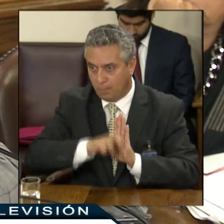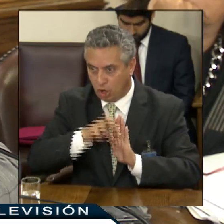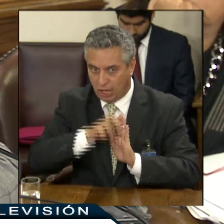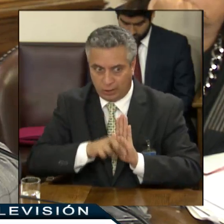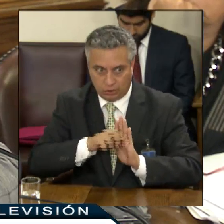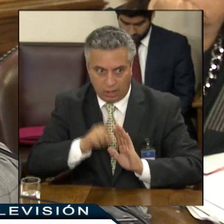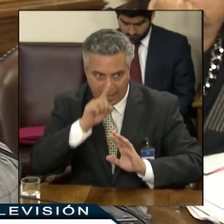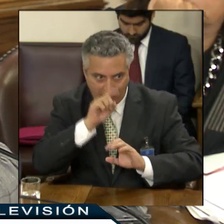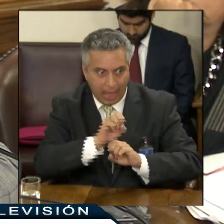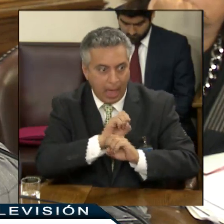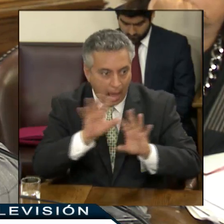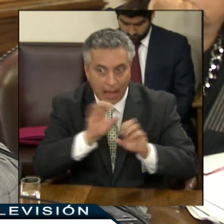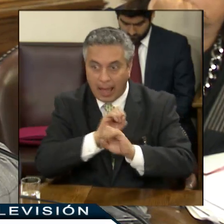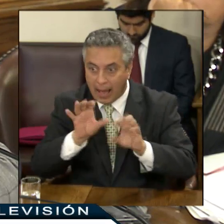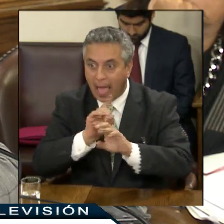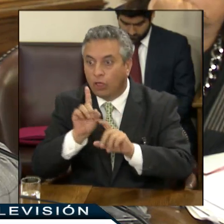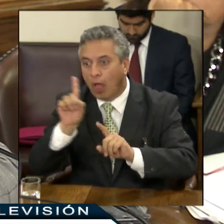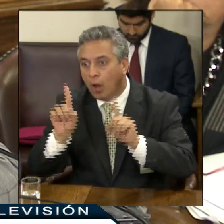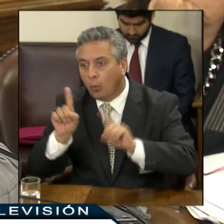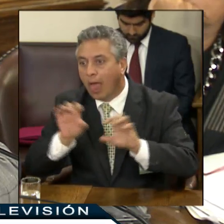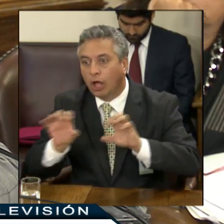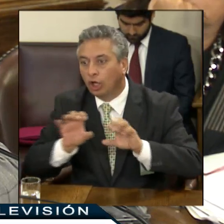aclarando algunas cuestiones